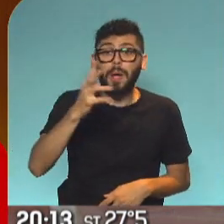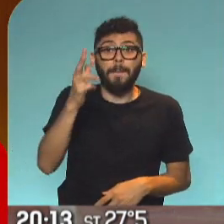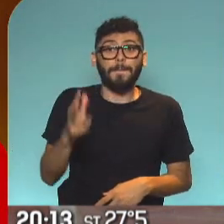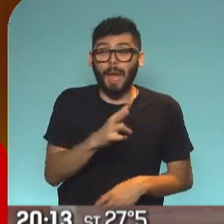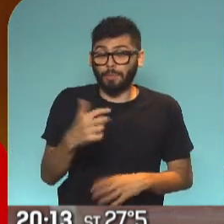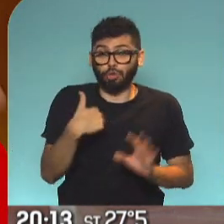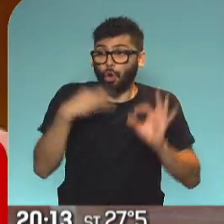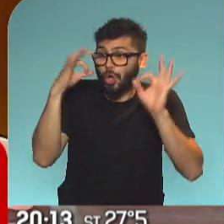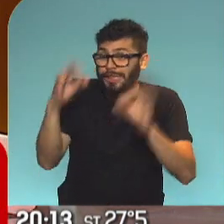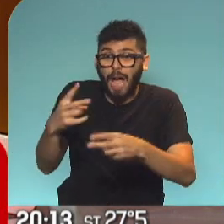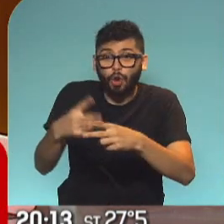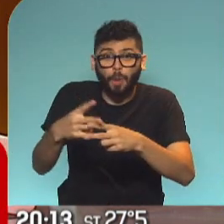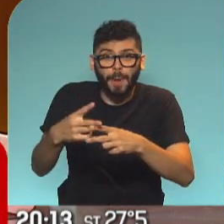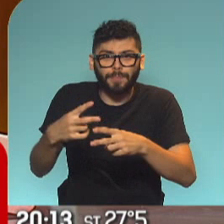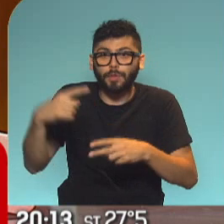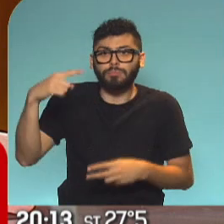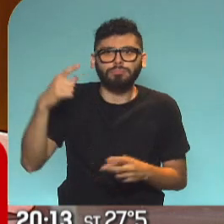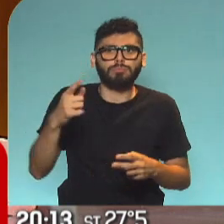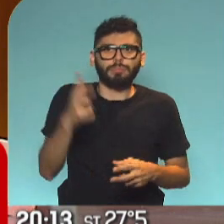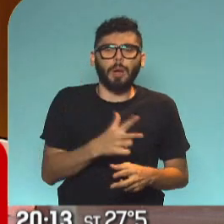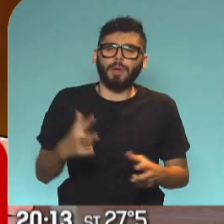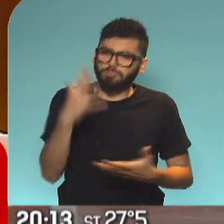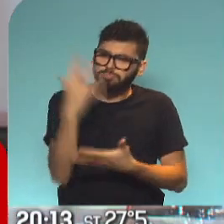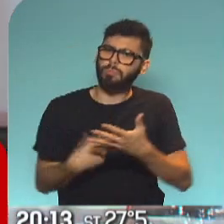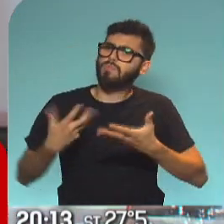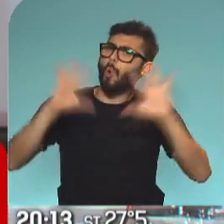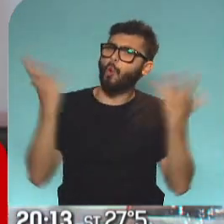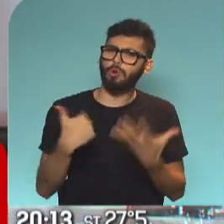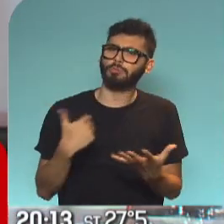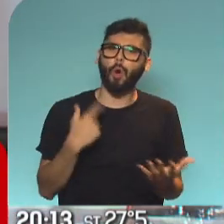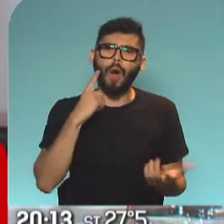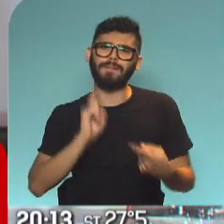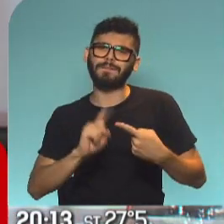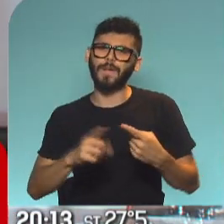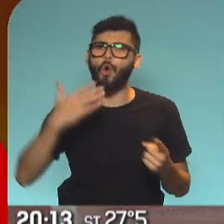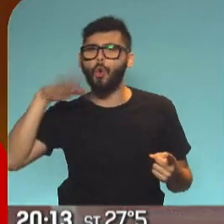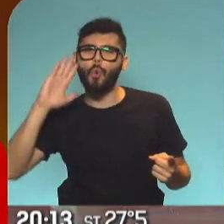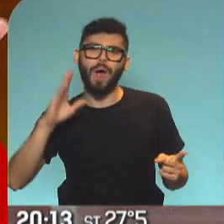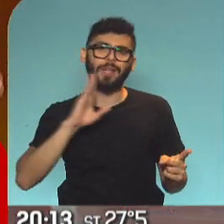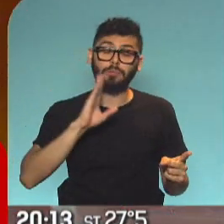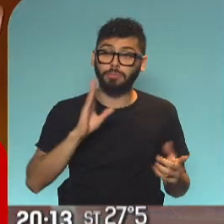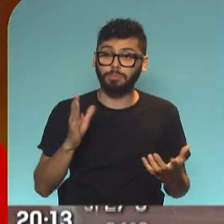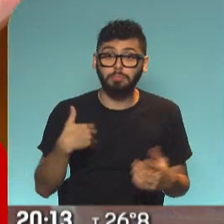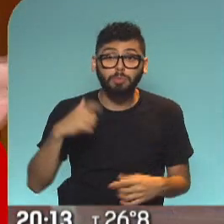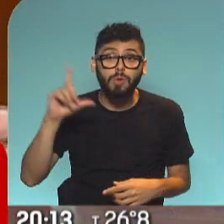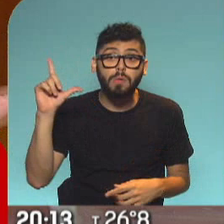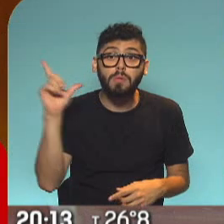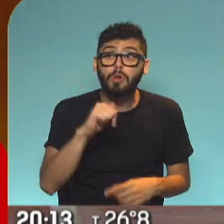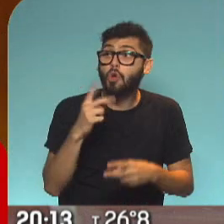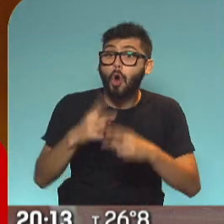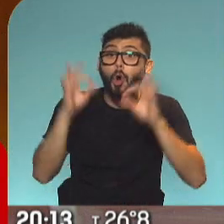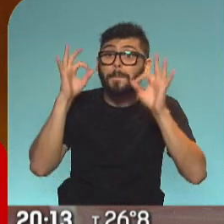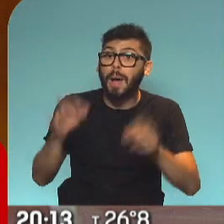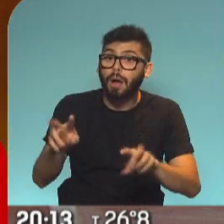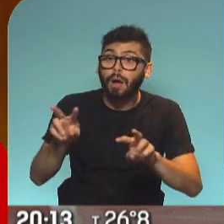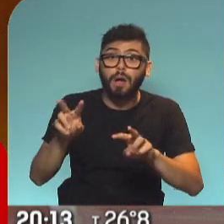yo llegué a Roma, no podía creer lo que estaba viviendo, que iban a... el Papa se proponía mediar